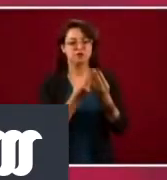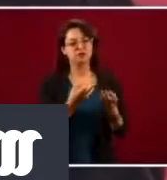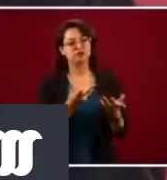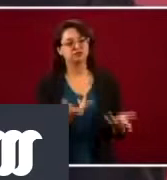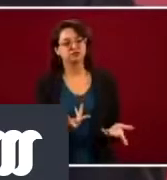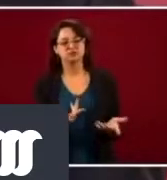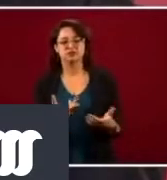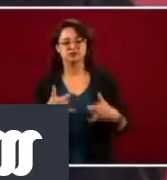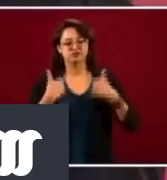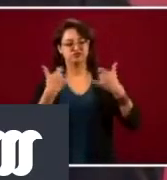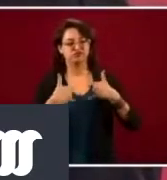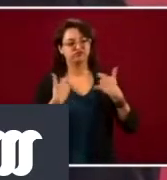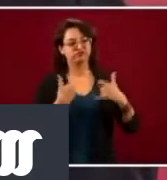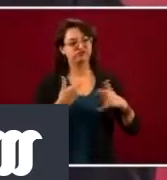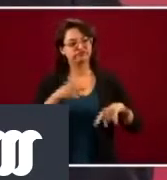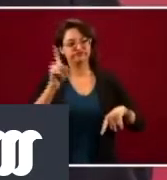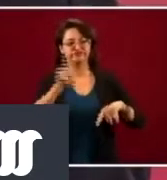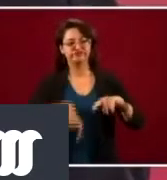jóvenes